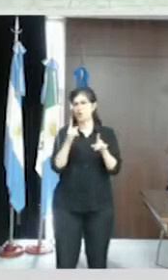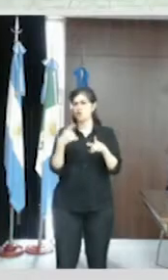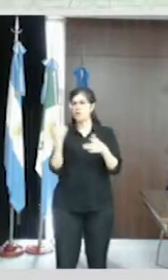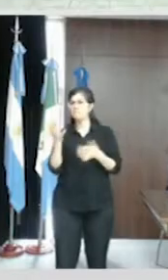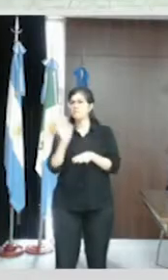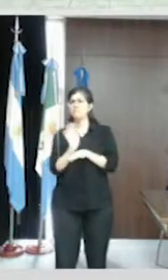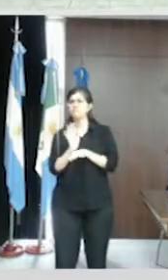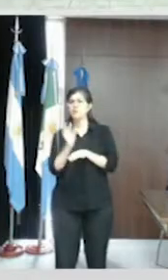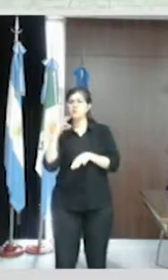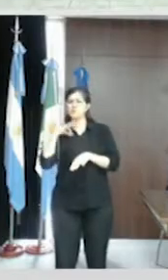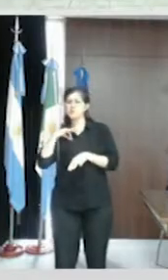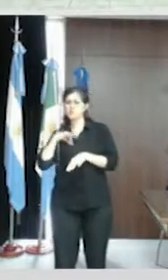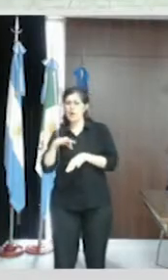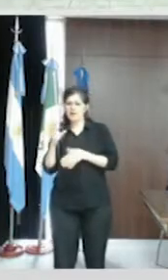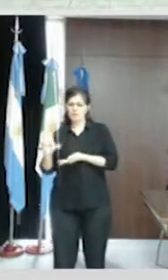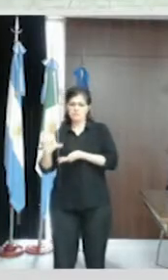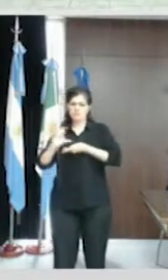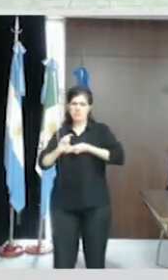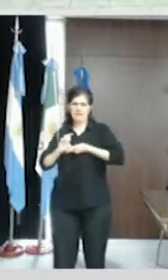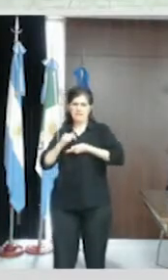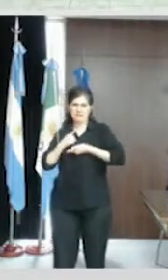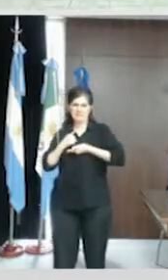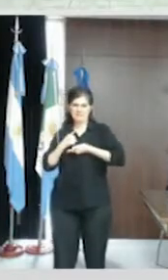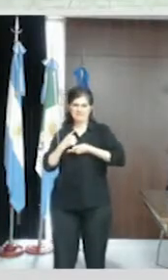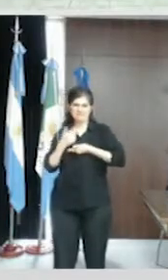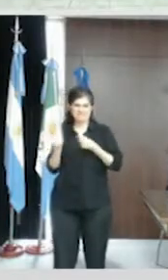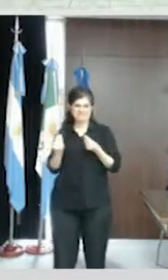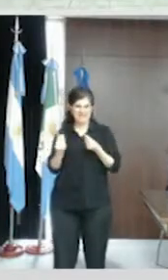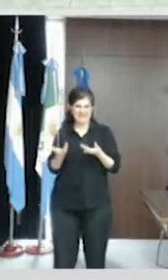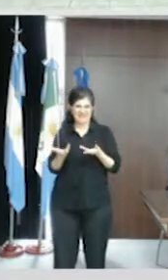primer afecto, ¿a quién debo dar? A mí misma,